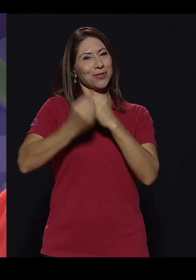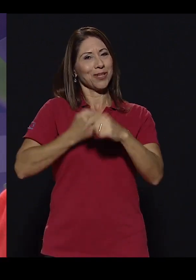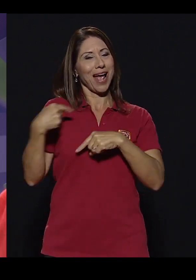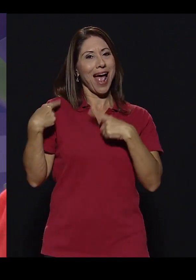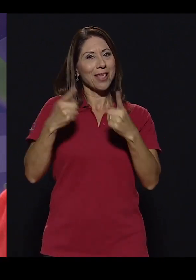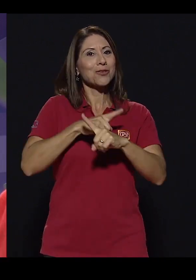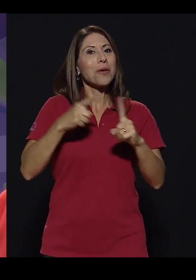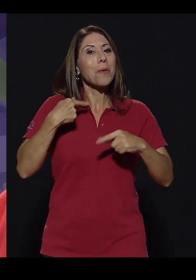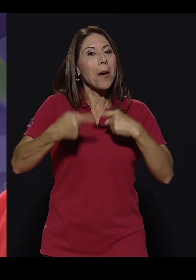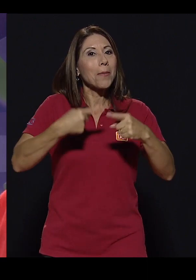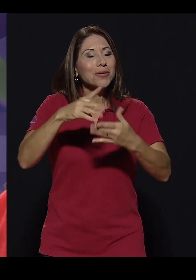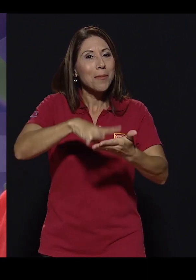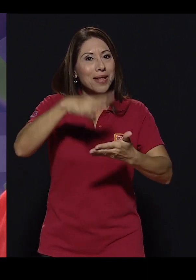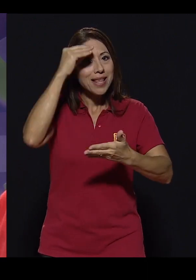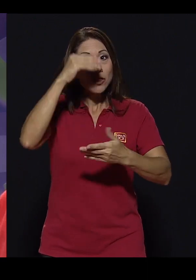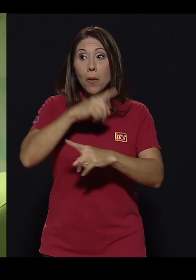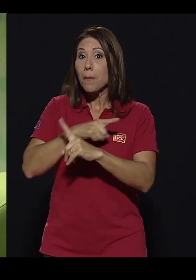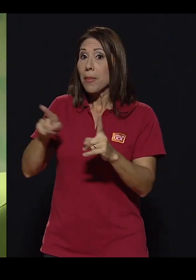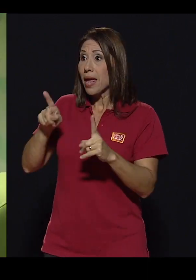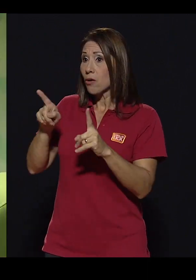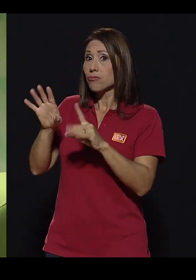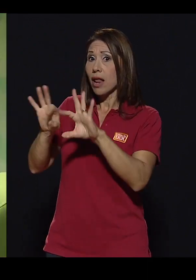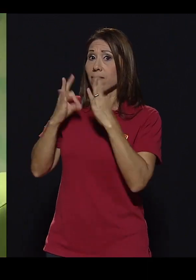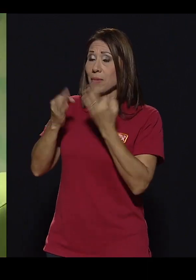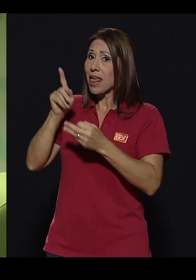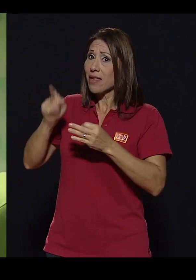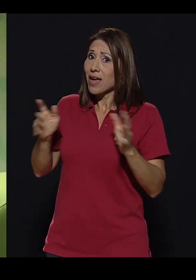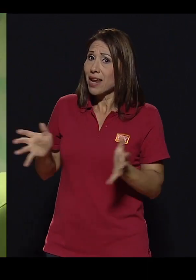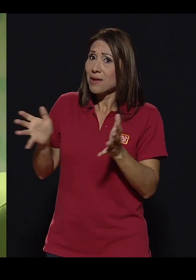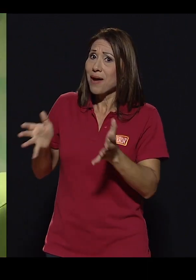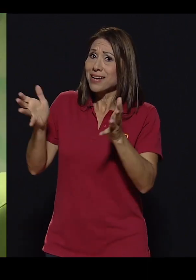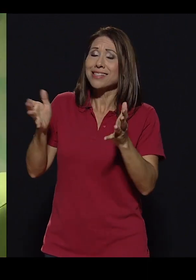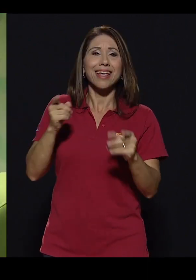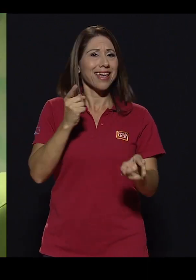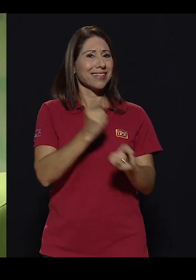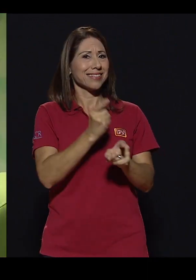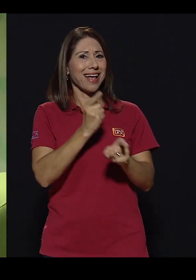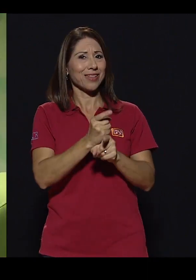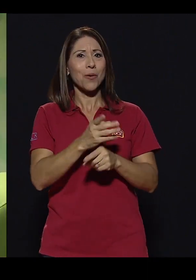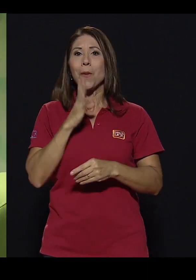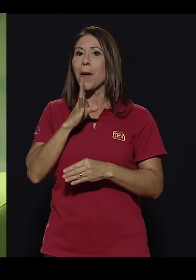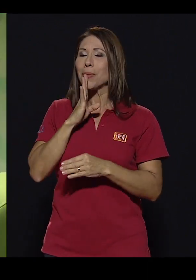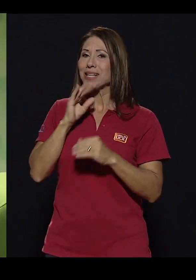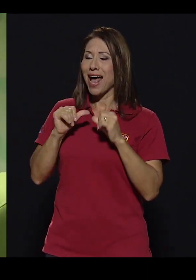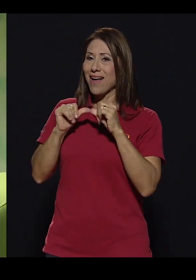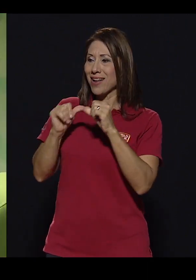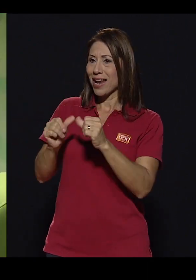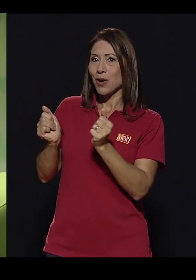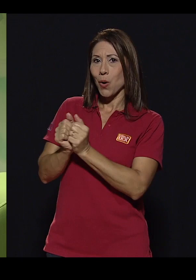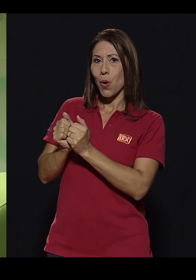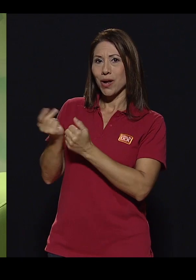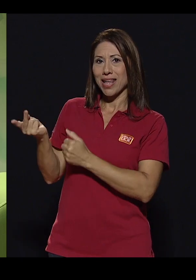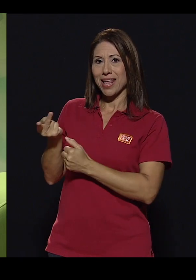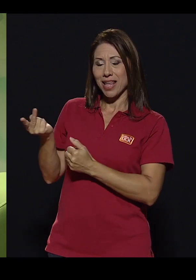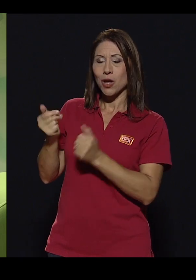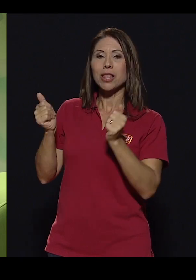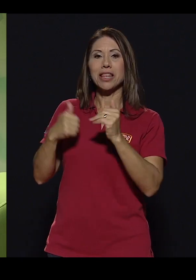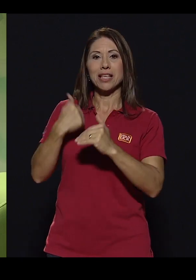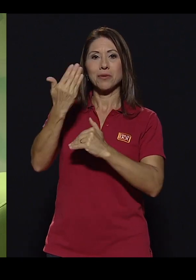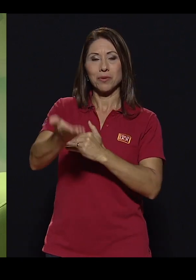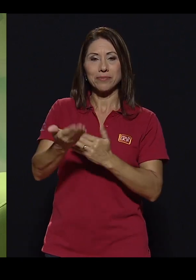aprendiendo y yo para cada mago y animarme esa y vamos a seguir conversando con hilda y con procede